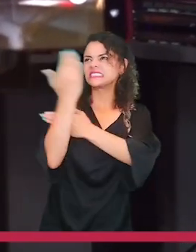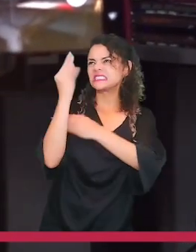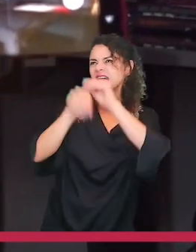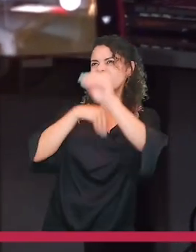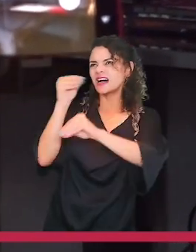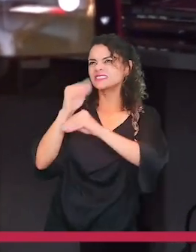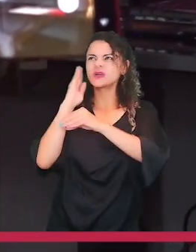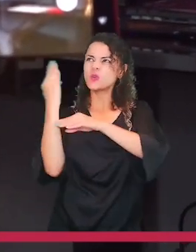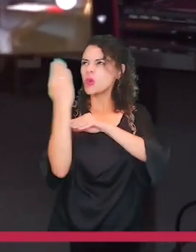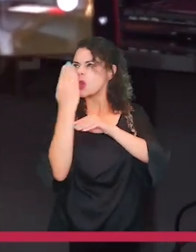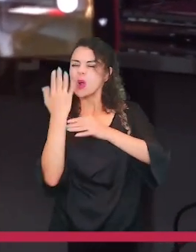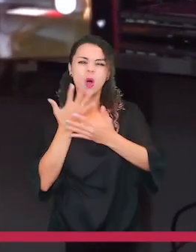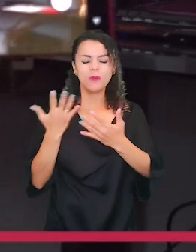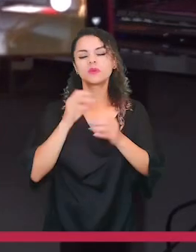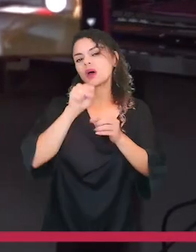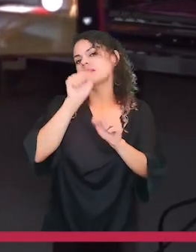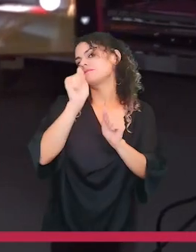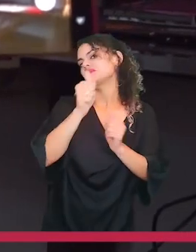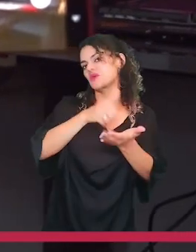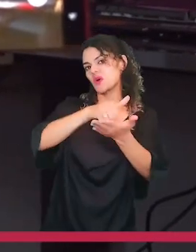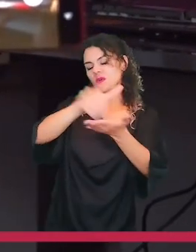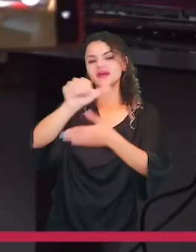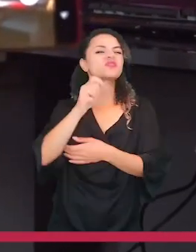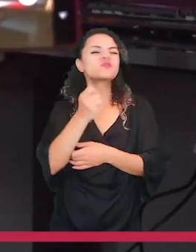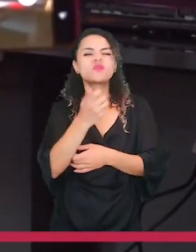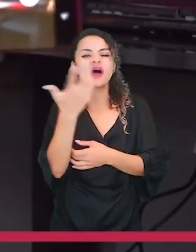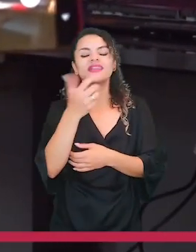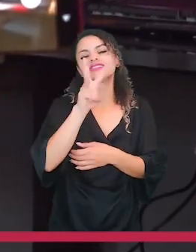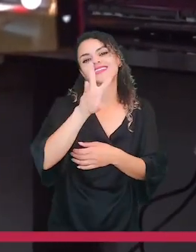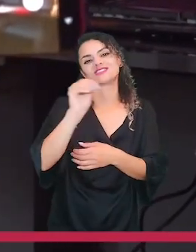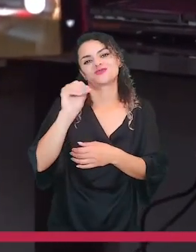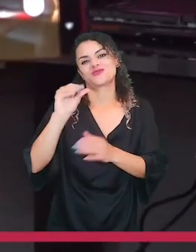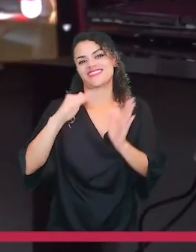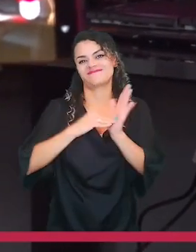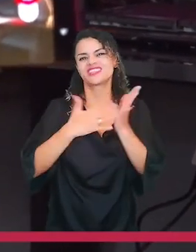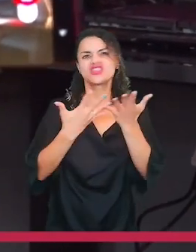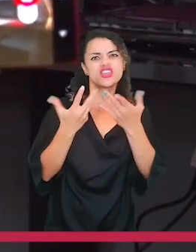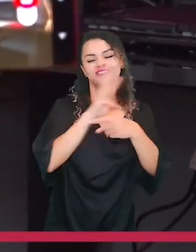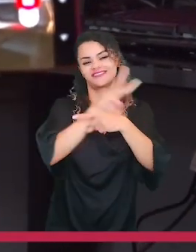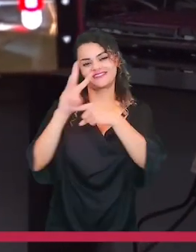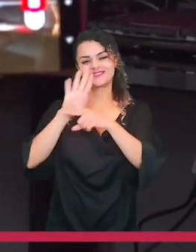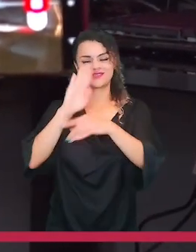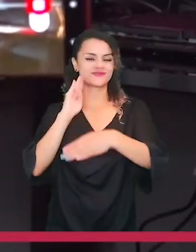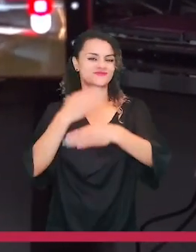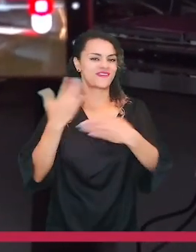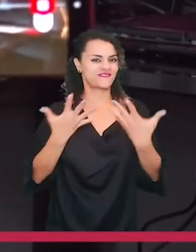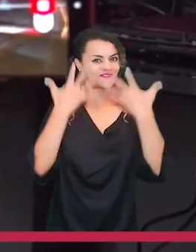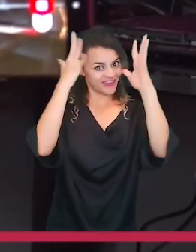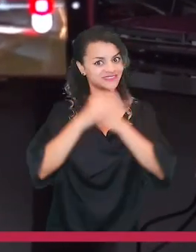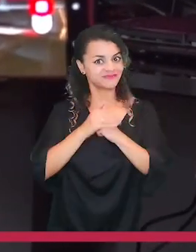mucho cine con celular. Compra tu acreditación por 350 mil pesos en nuestra página